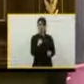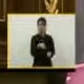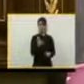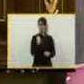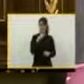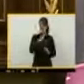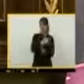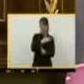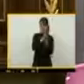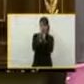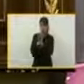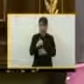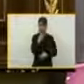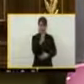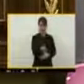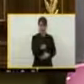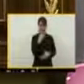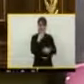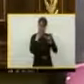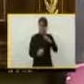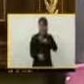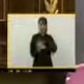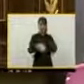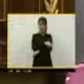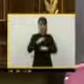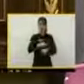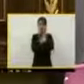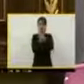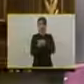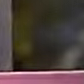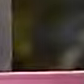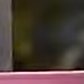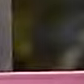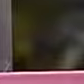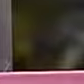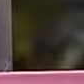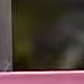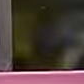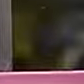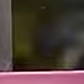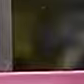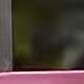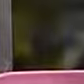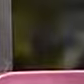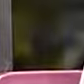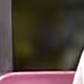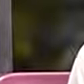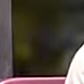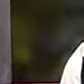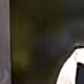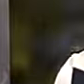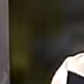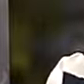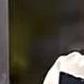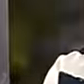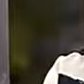sí que dixo que estaban dispostos a empezar a falar en serio a partir do lunes, ainda que o referéndum continúa sendo a cuestión irrenunciable por parte